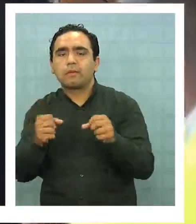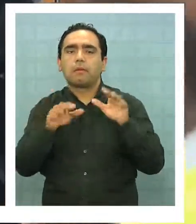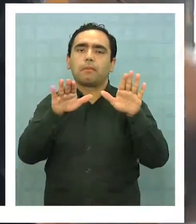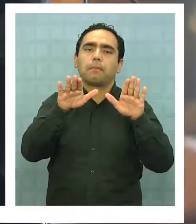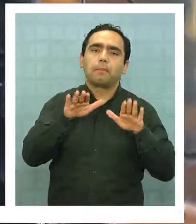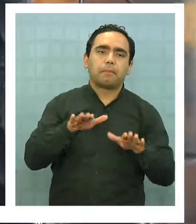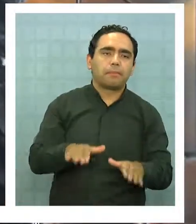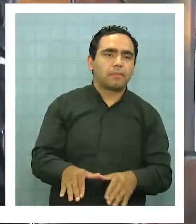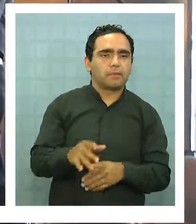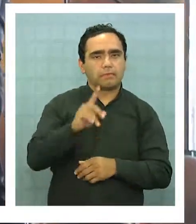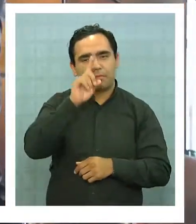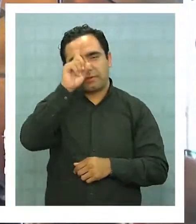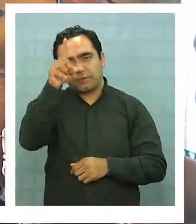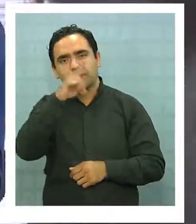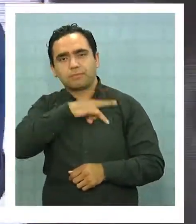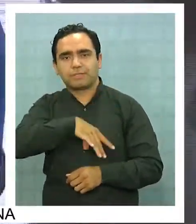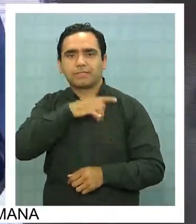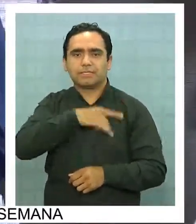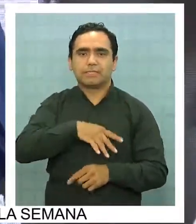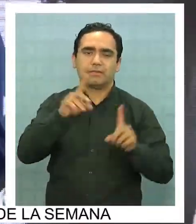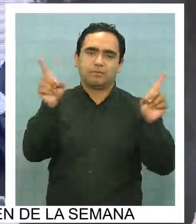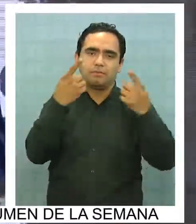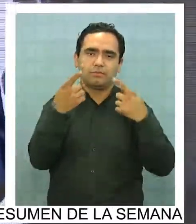clásicos de la música chilena.